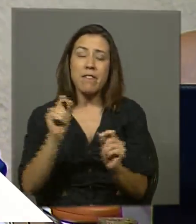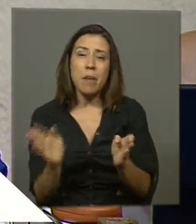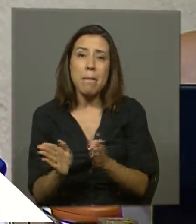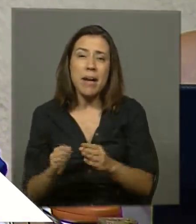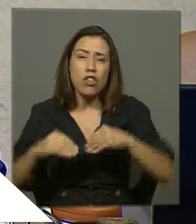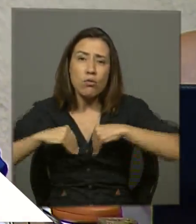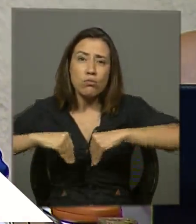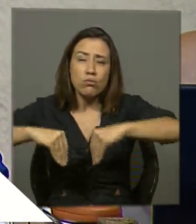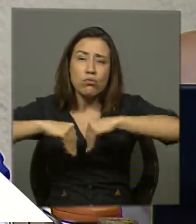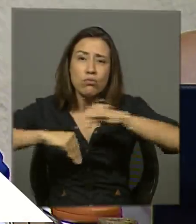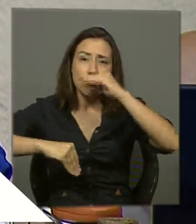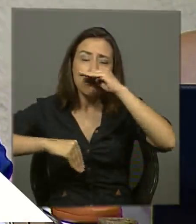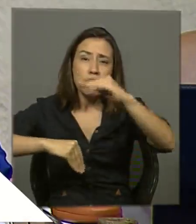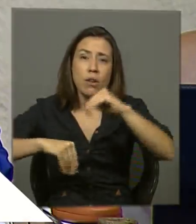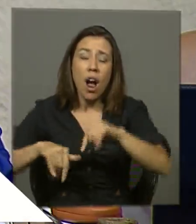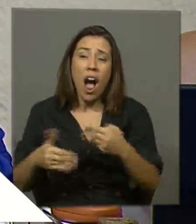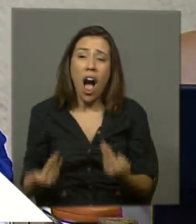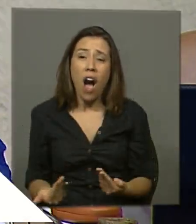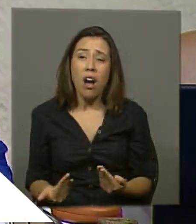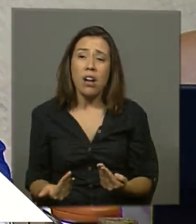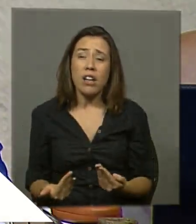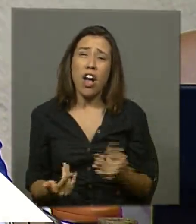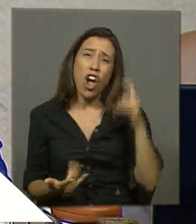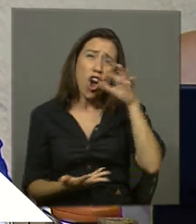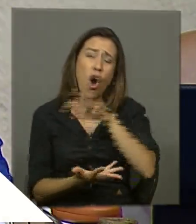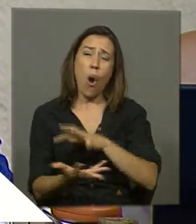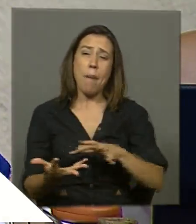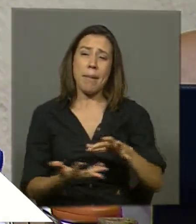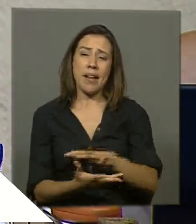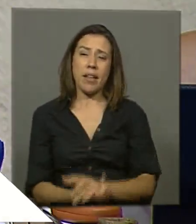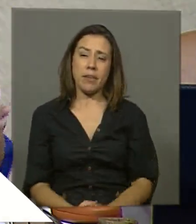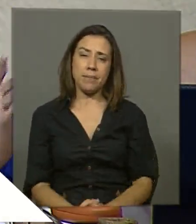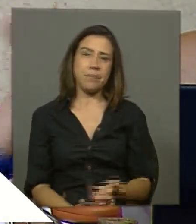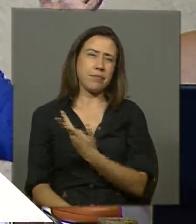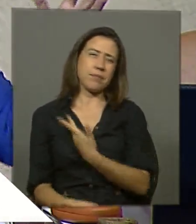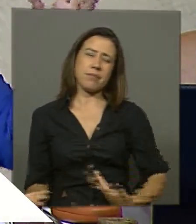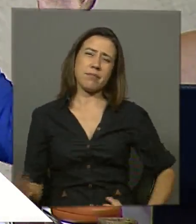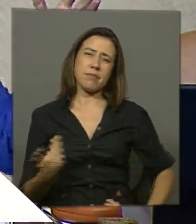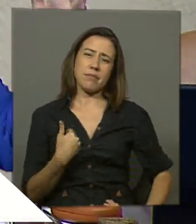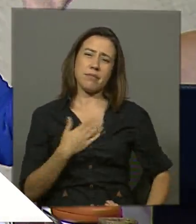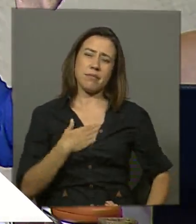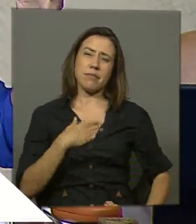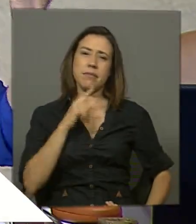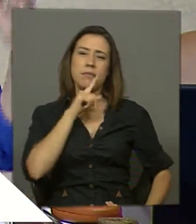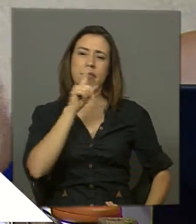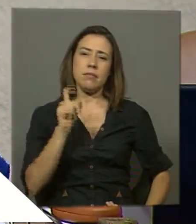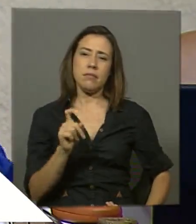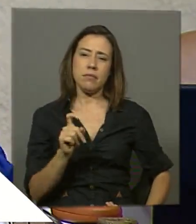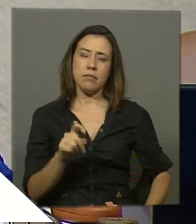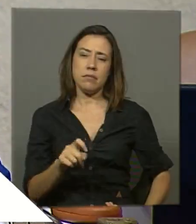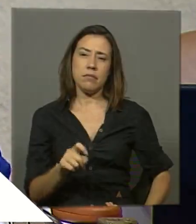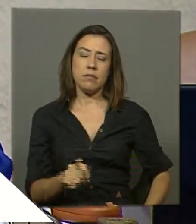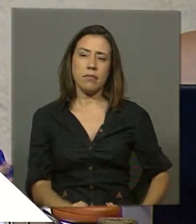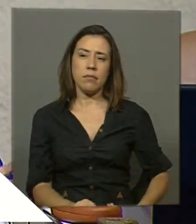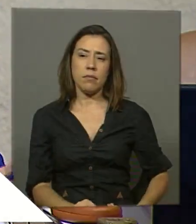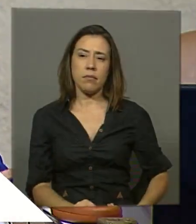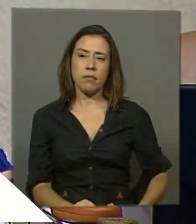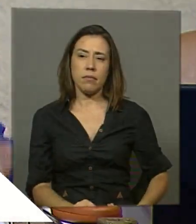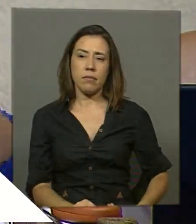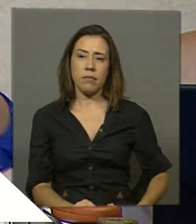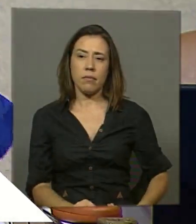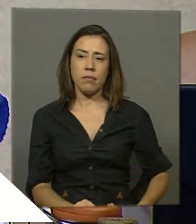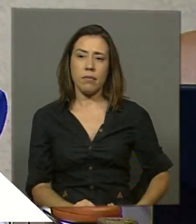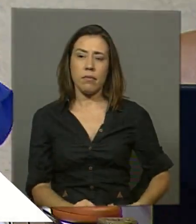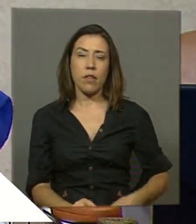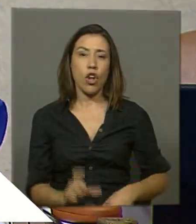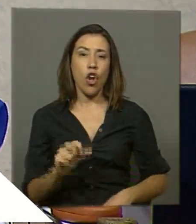pequeños agricultores que están hoy día muy complicado y presidente Yo quiero preguntar y me quedan un minuto sabe